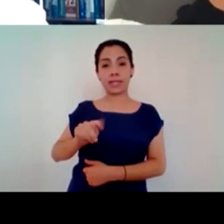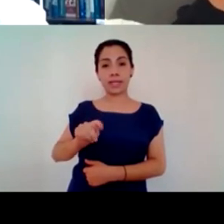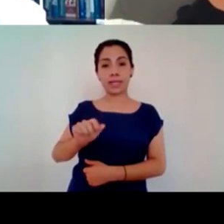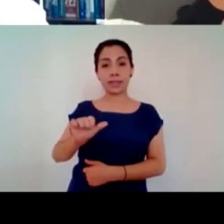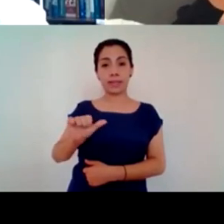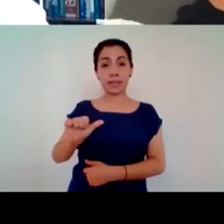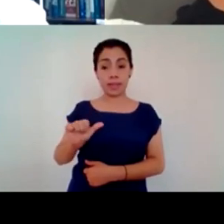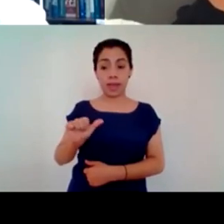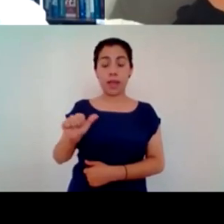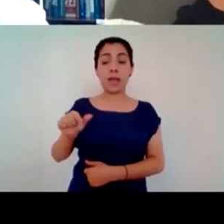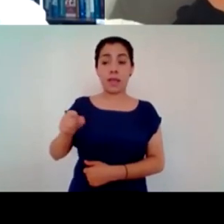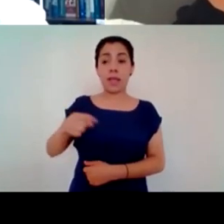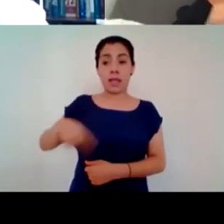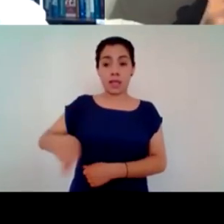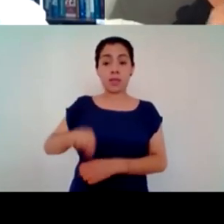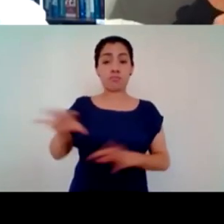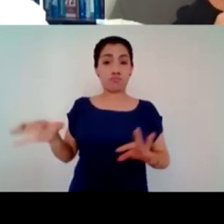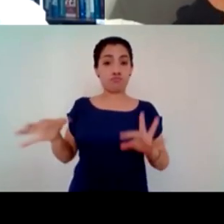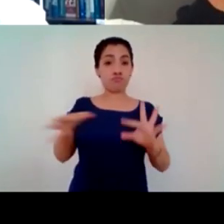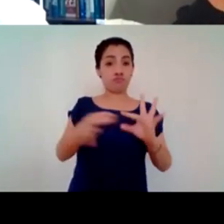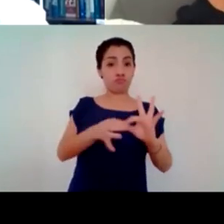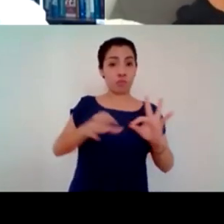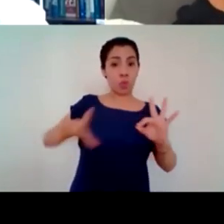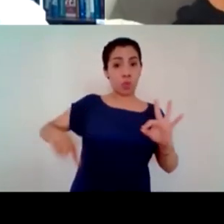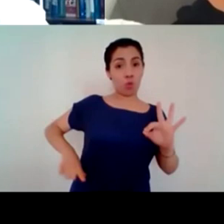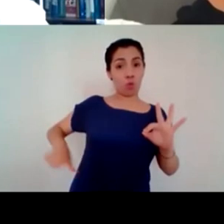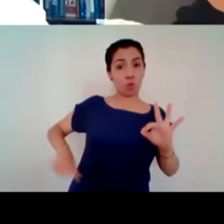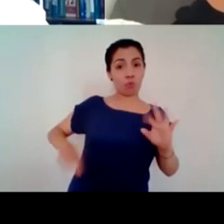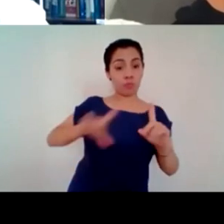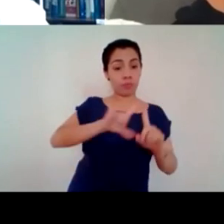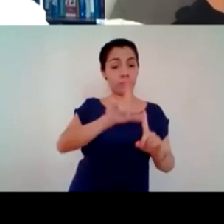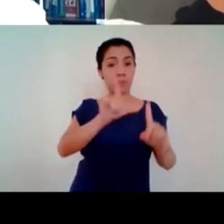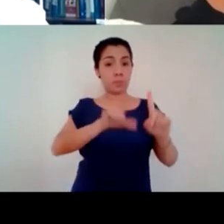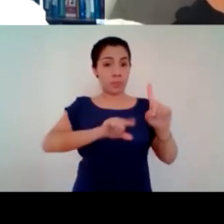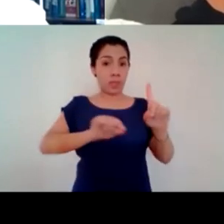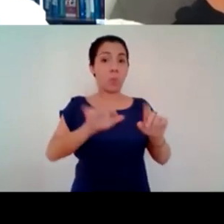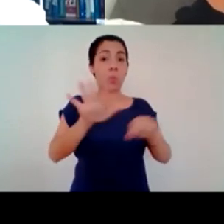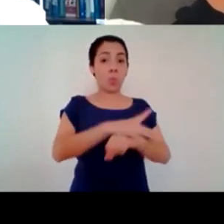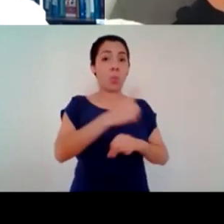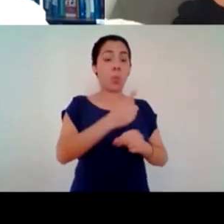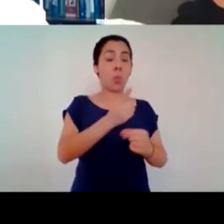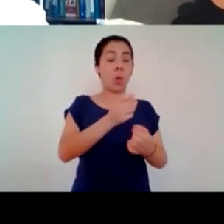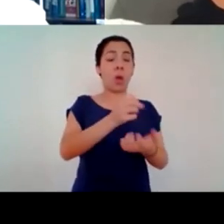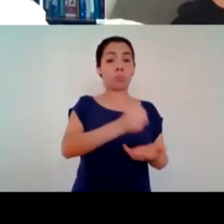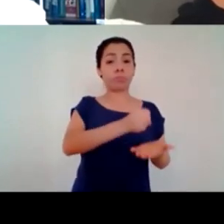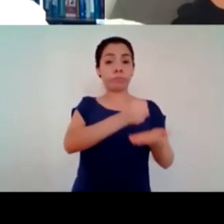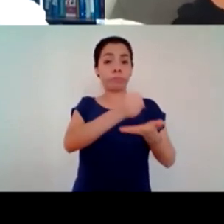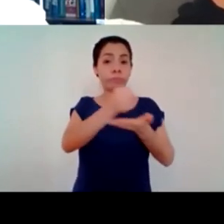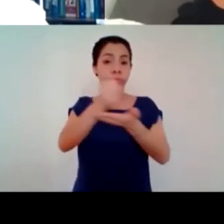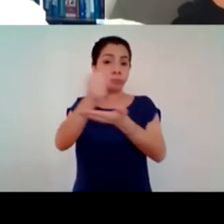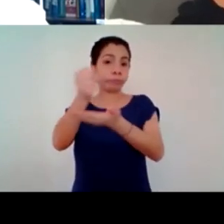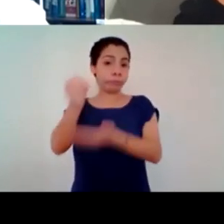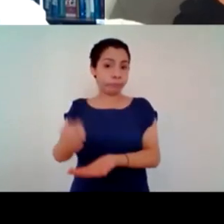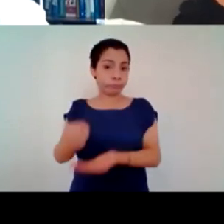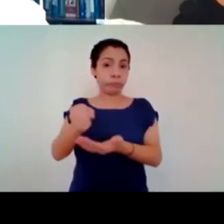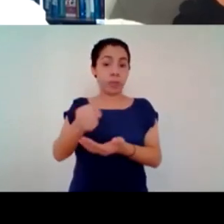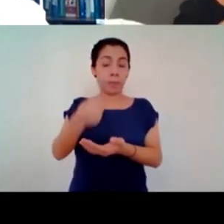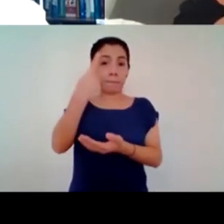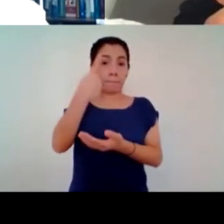al gobierno federal, porque es dinero que sale de los acuerdos de Iniciativa Mérida. Es importante que se pueda